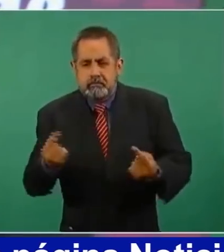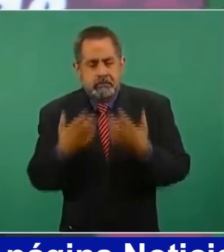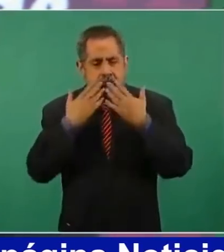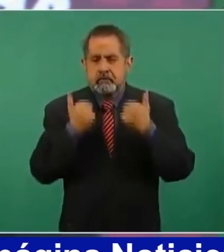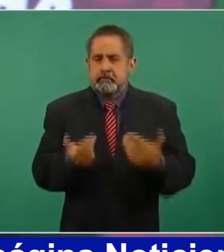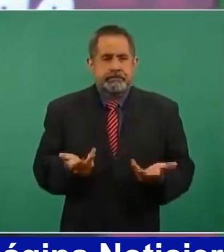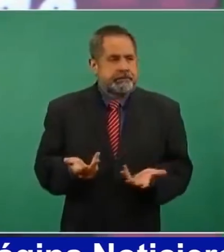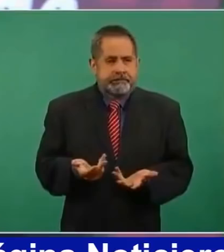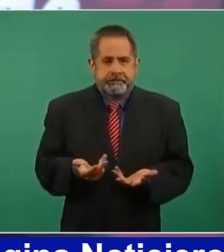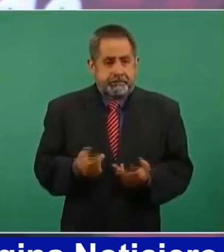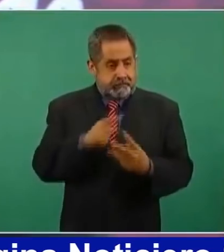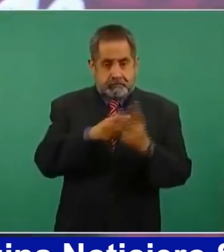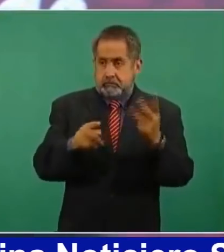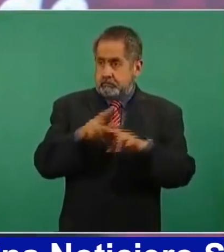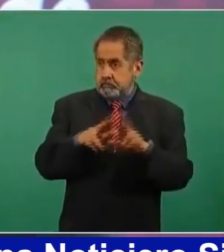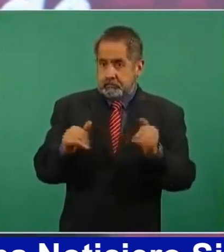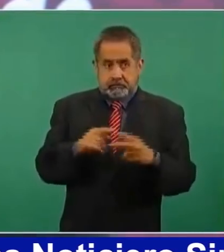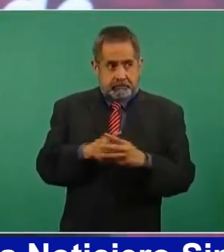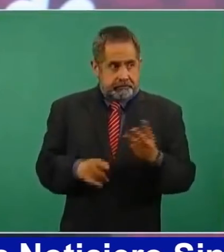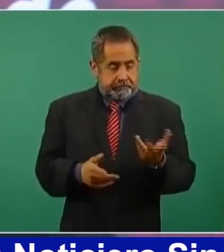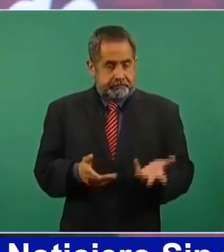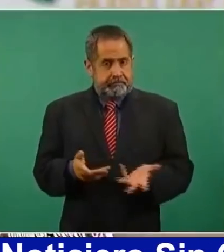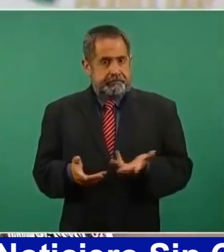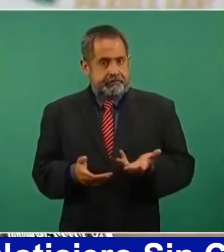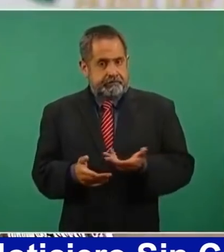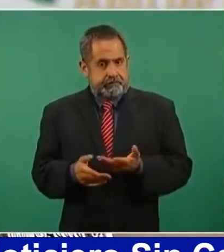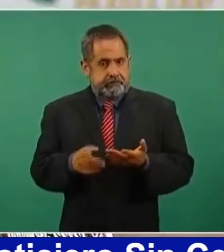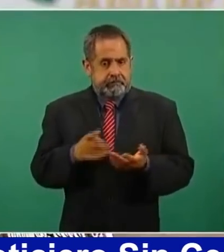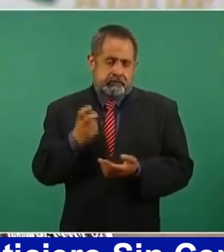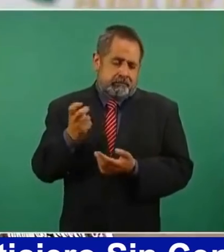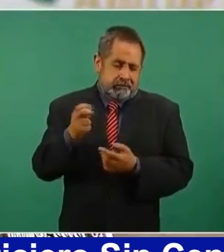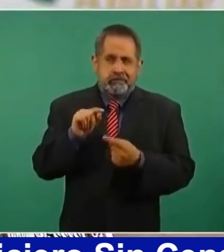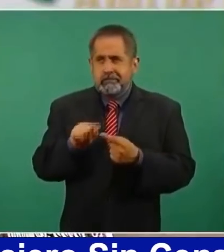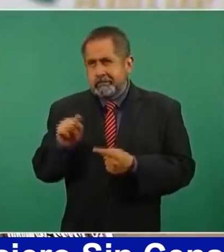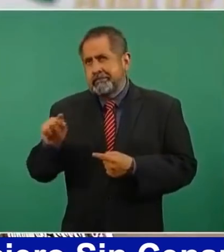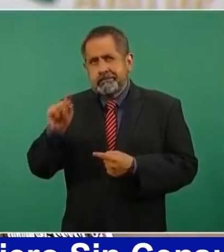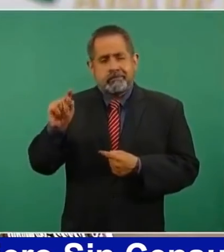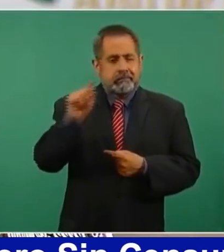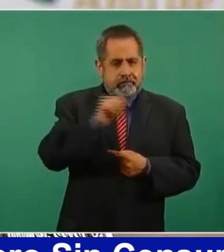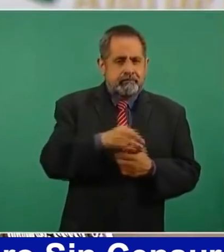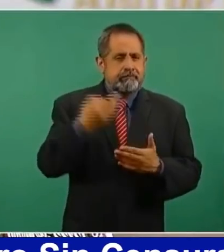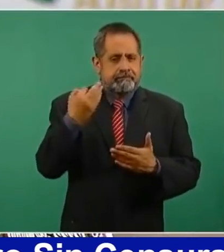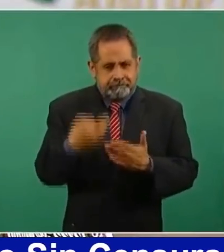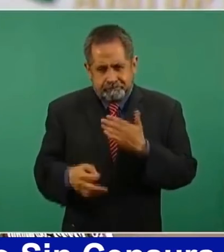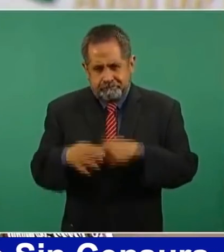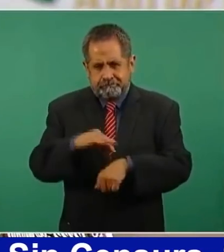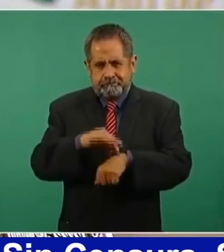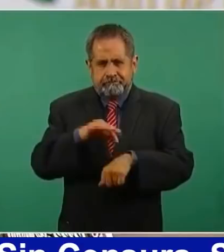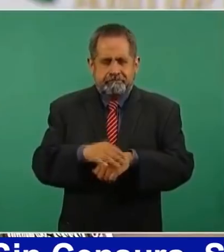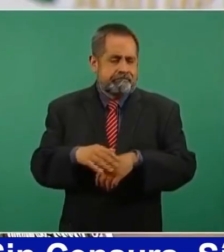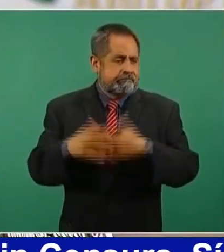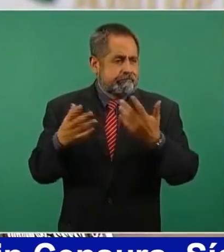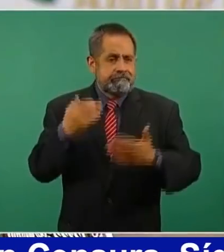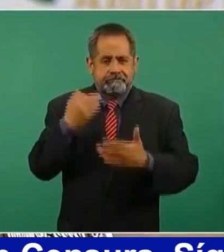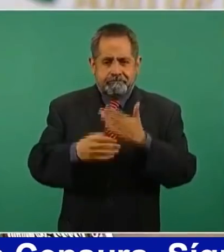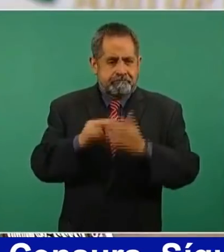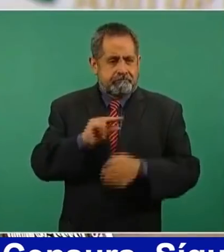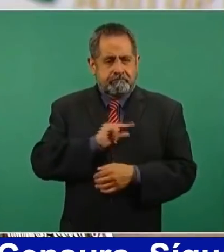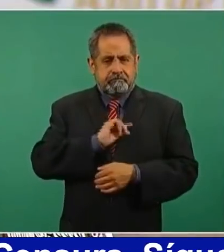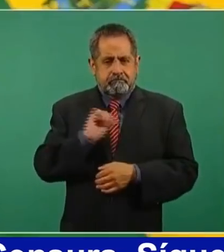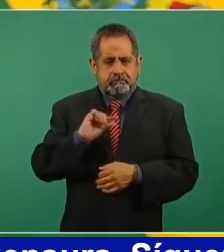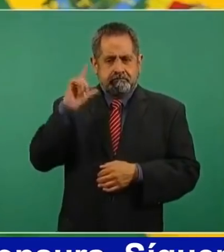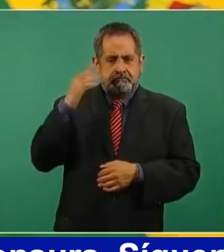3 hospitales. Y así, falta de médicos, de